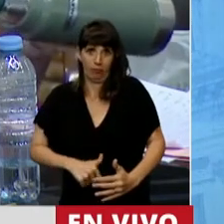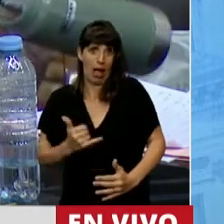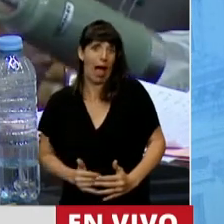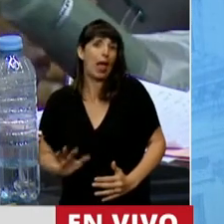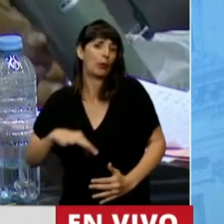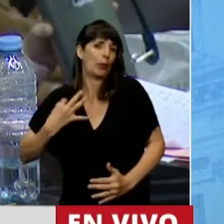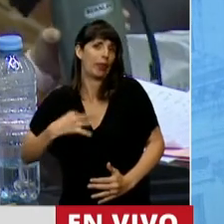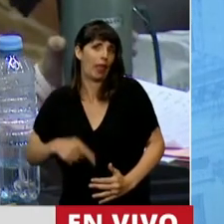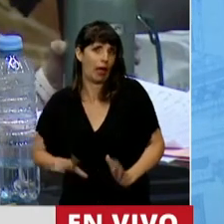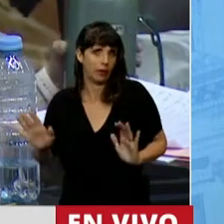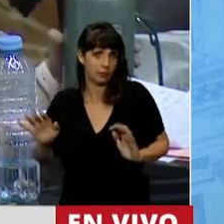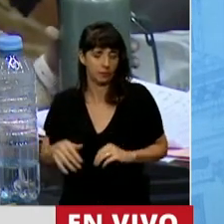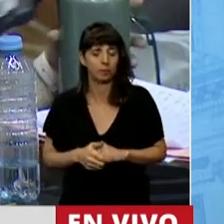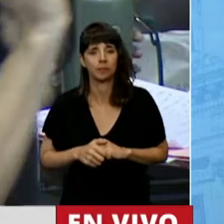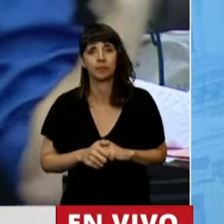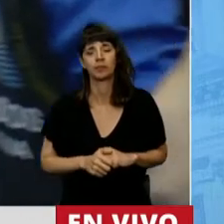Pero,